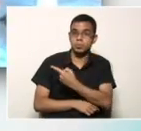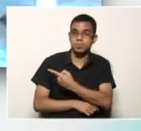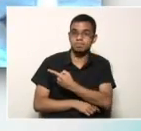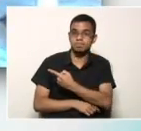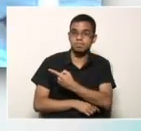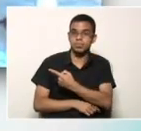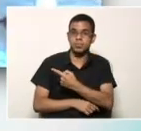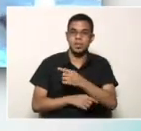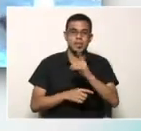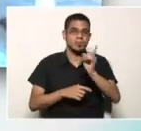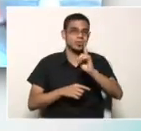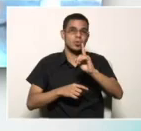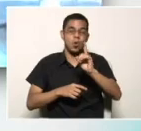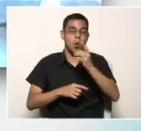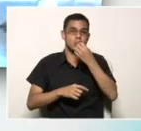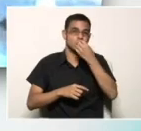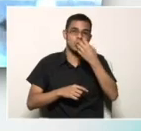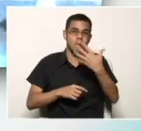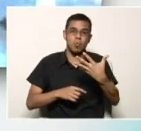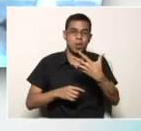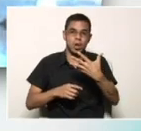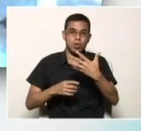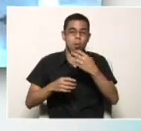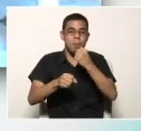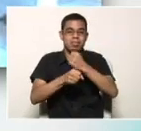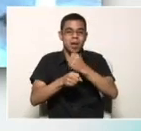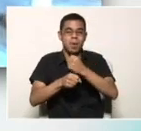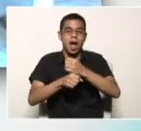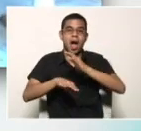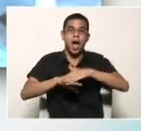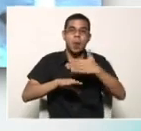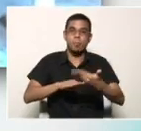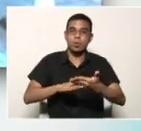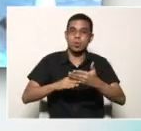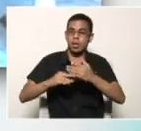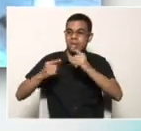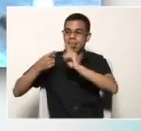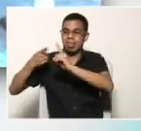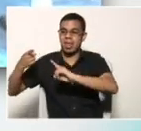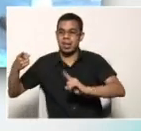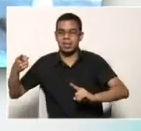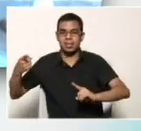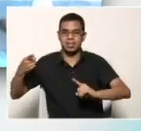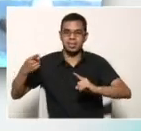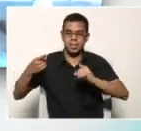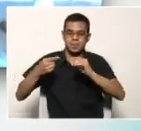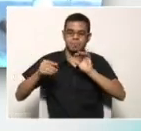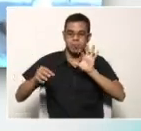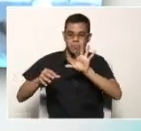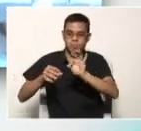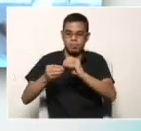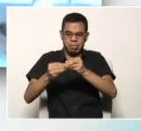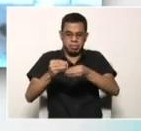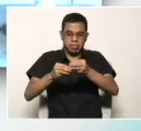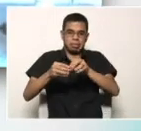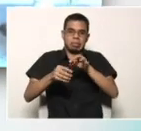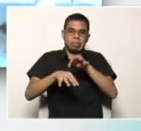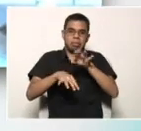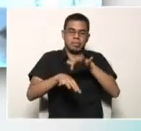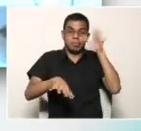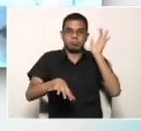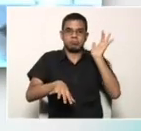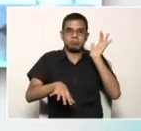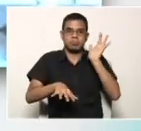los cables. Al exponerse estos adhesivos a esa corriente, se calienta la pega se seca y expone el plástico.